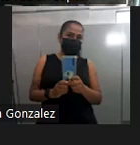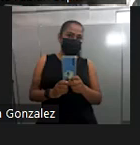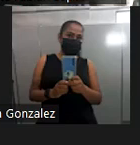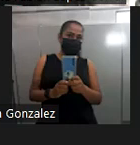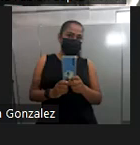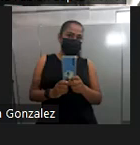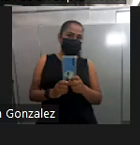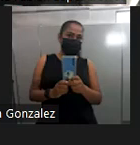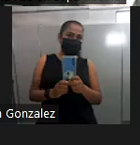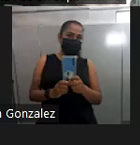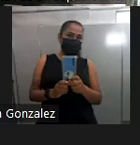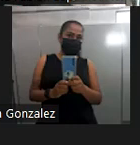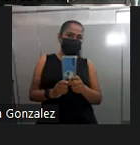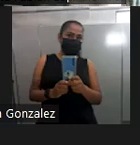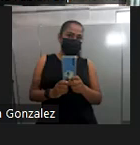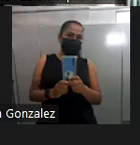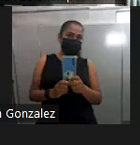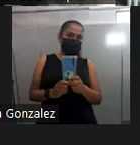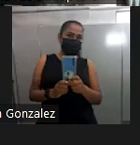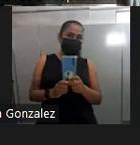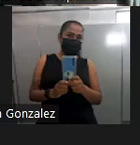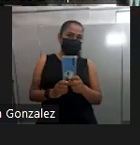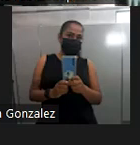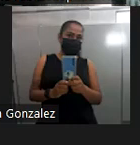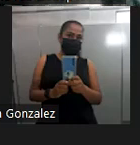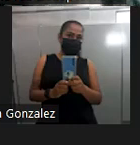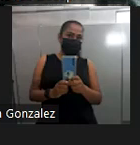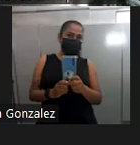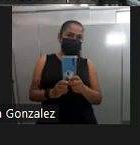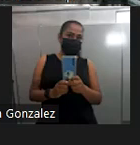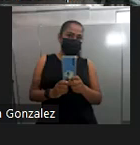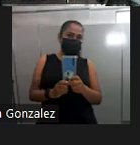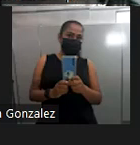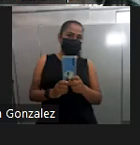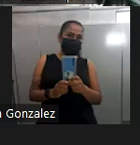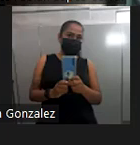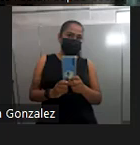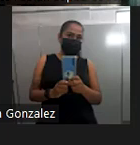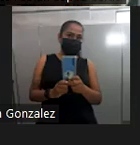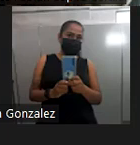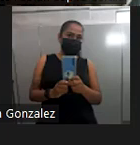vamos a enfocarnos en un tema que resulta bastante familiar